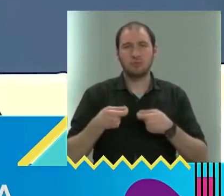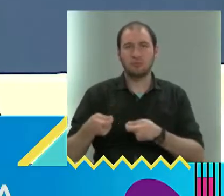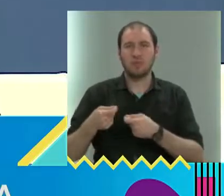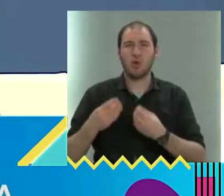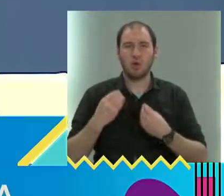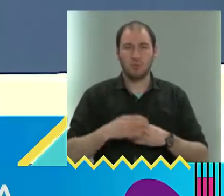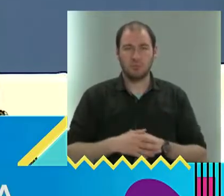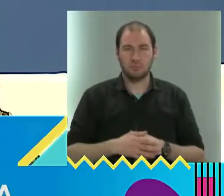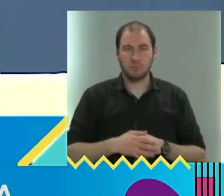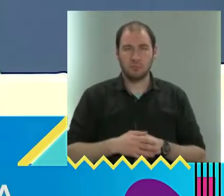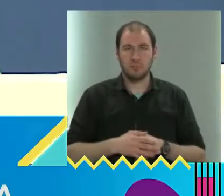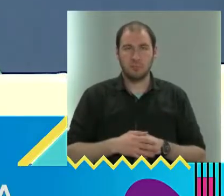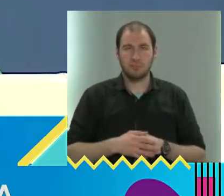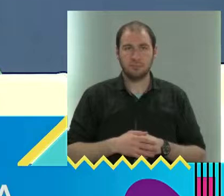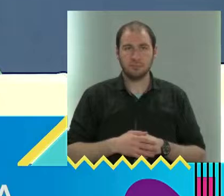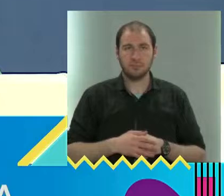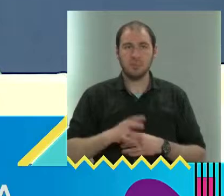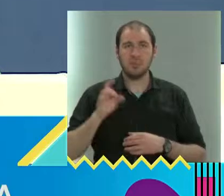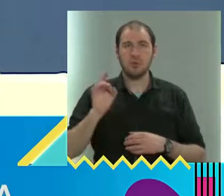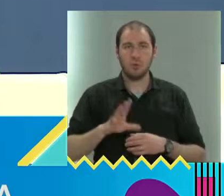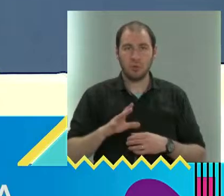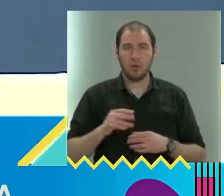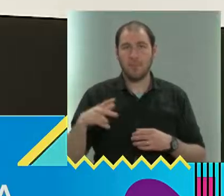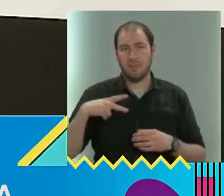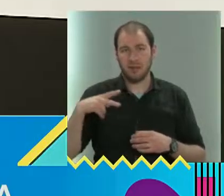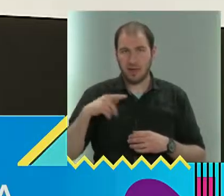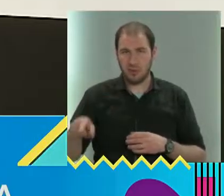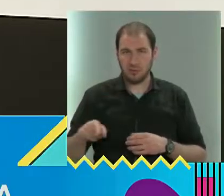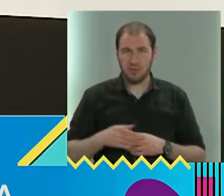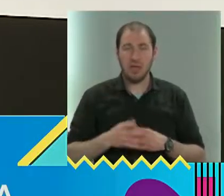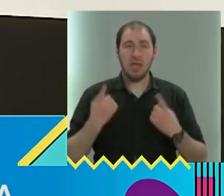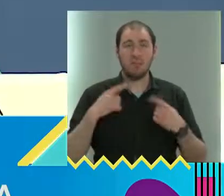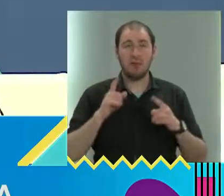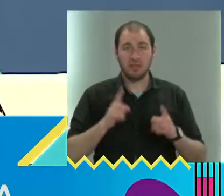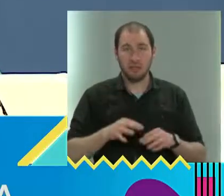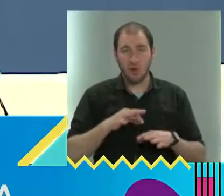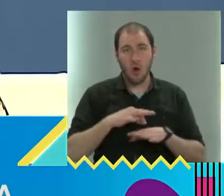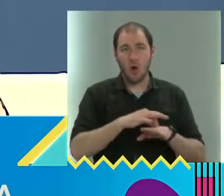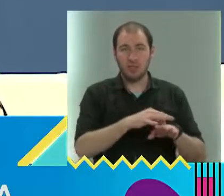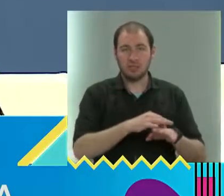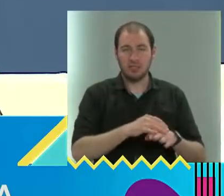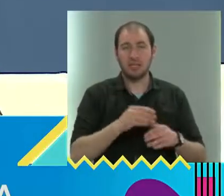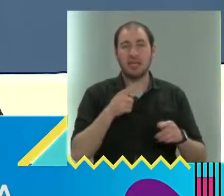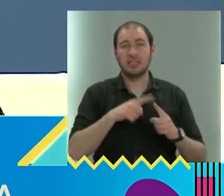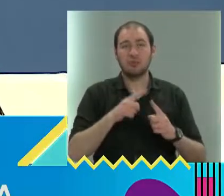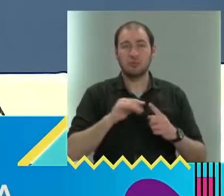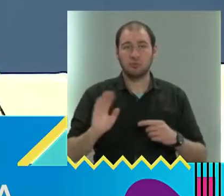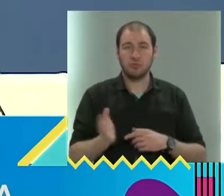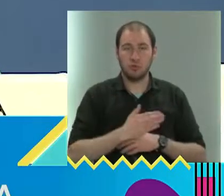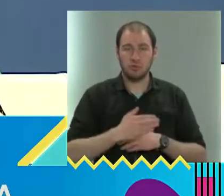subsidio. No es nada más que para lo privado. Pero también orienta a todas las